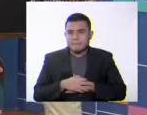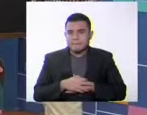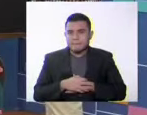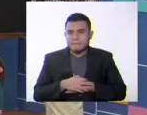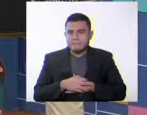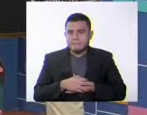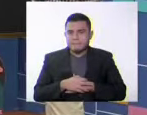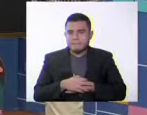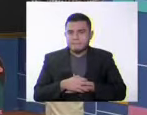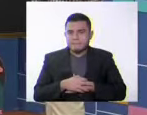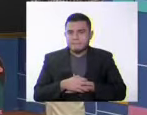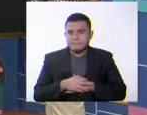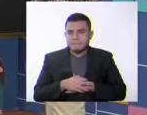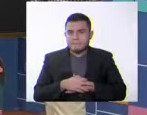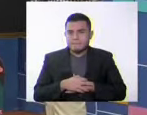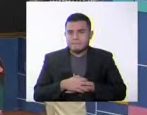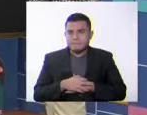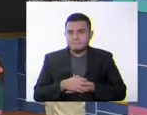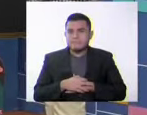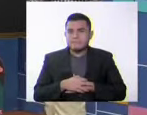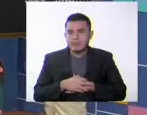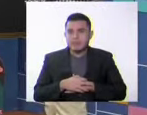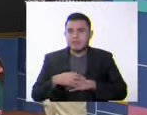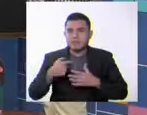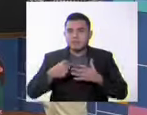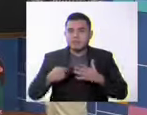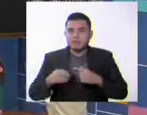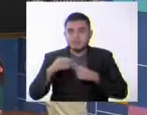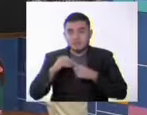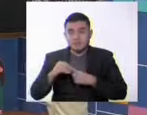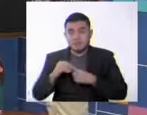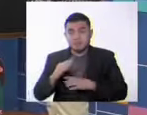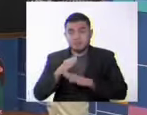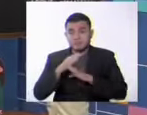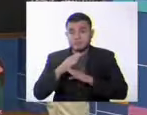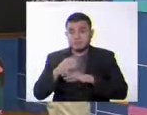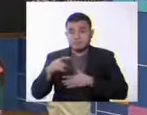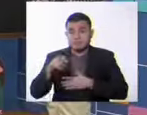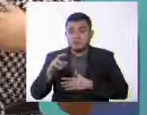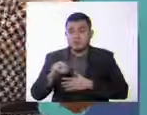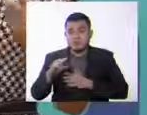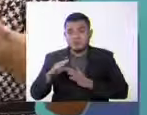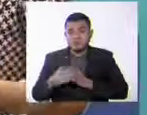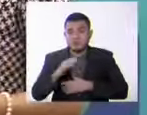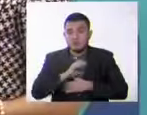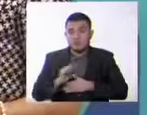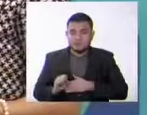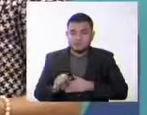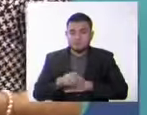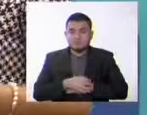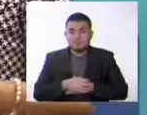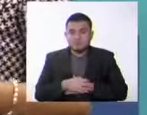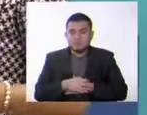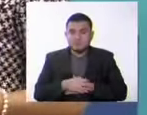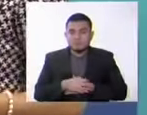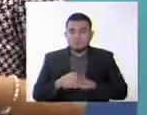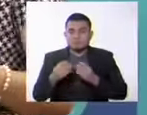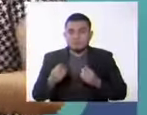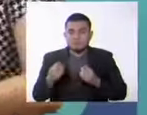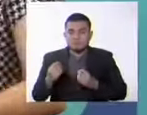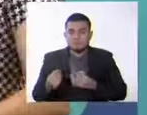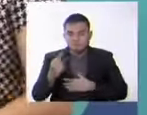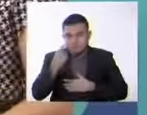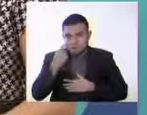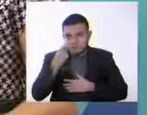sí, la Ley Especial de Protección al Patrimonio Cultural de El Salvador, que es una ley que dice cómo debe conservar